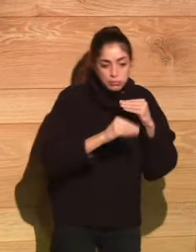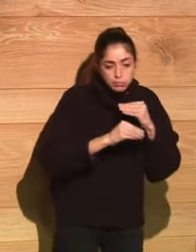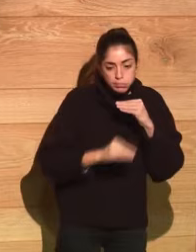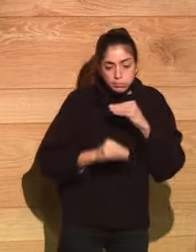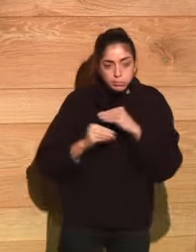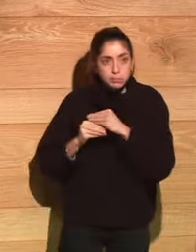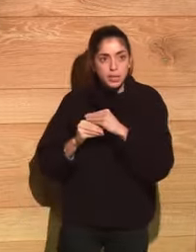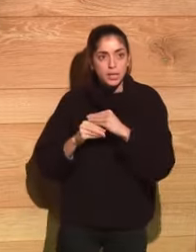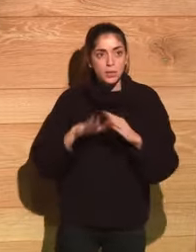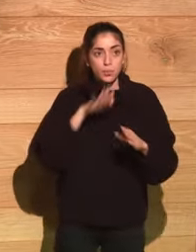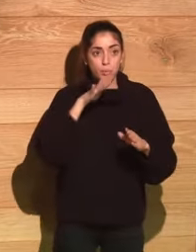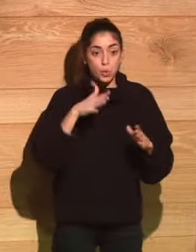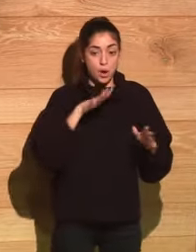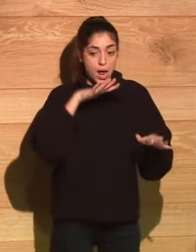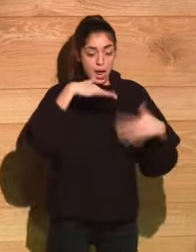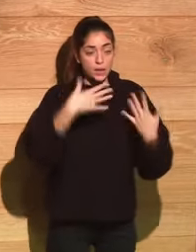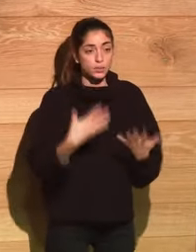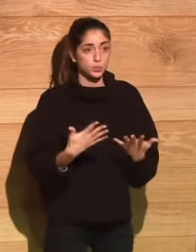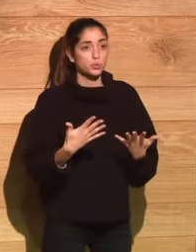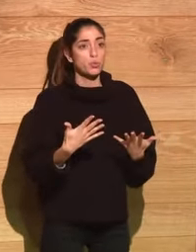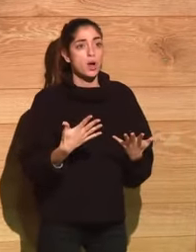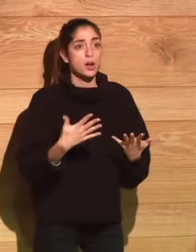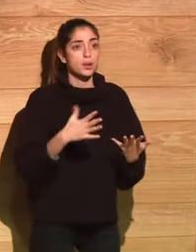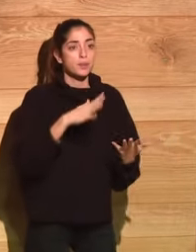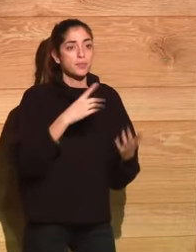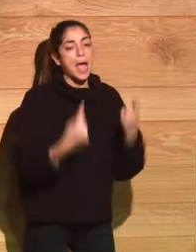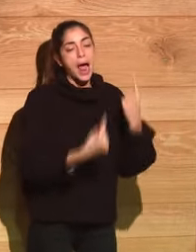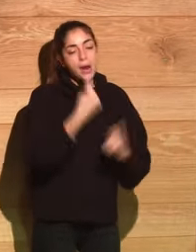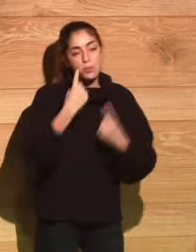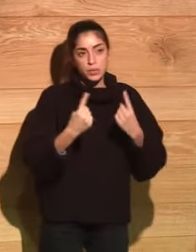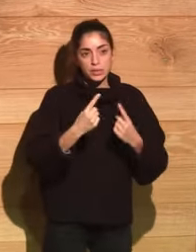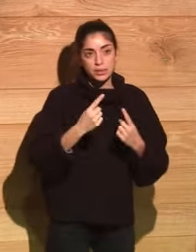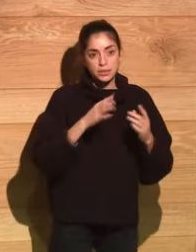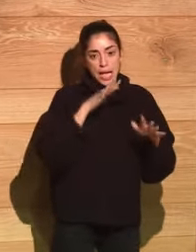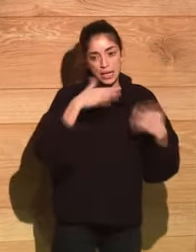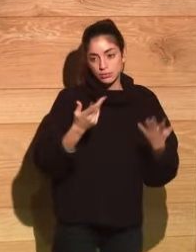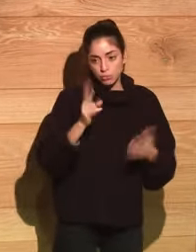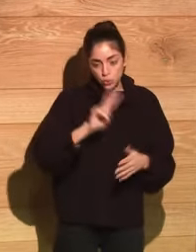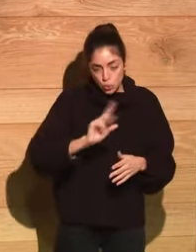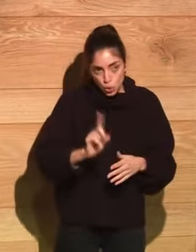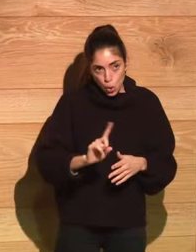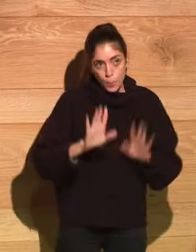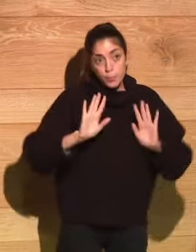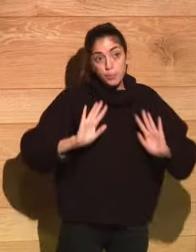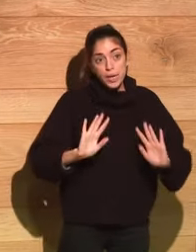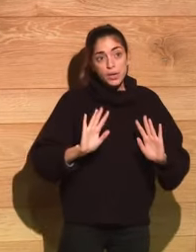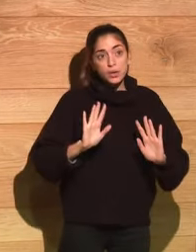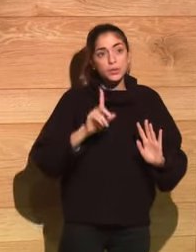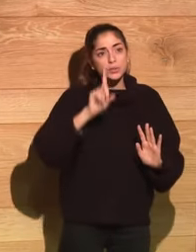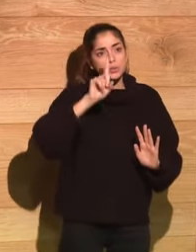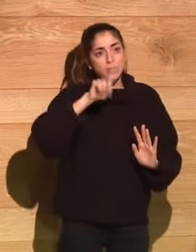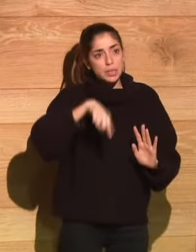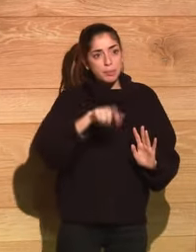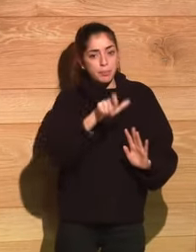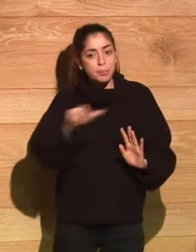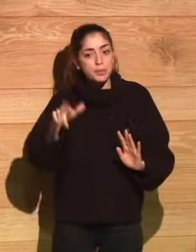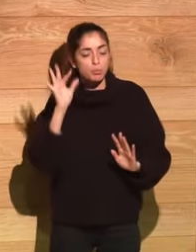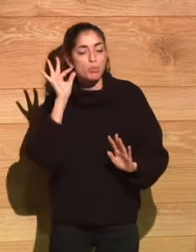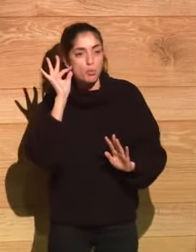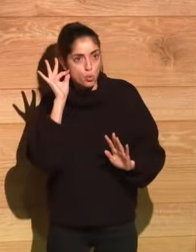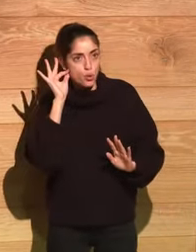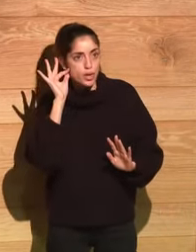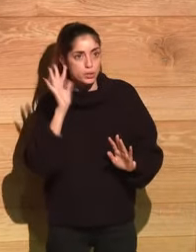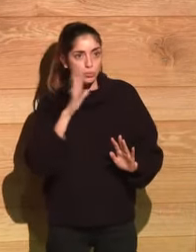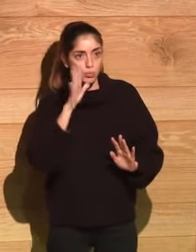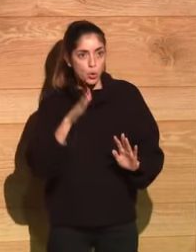nuestras contemporáneas, o algunas ya no lo son tanto, ¿no?, pero también son mujeres, ¿no?, que corren ese riesgo